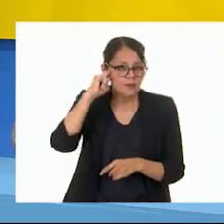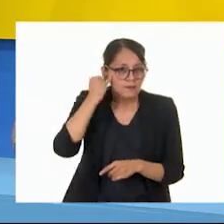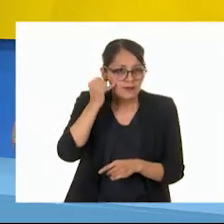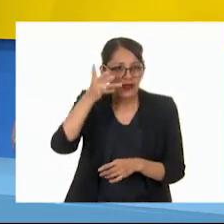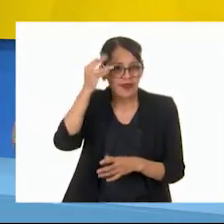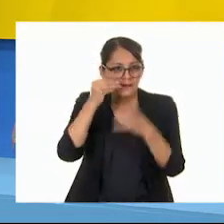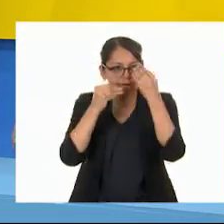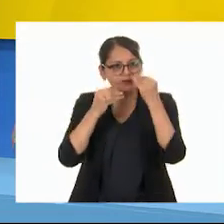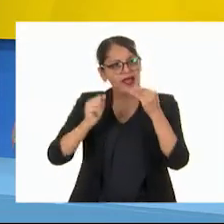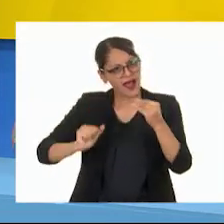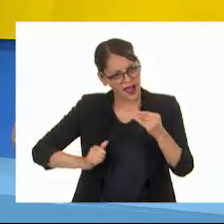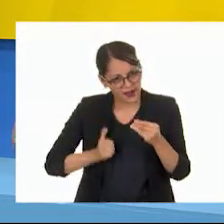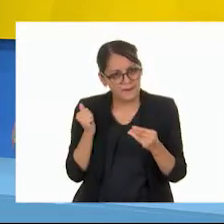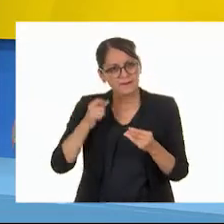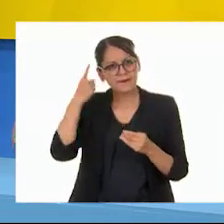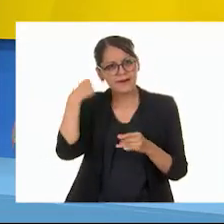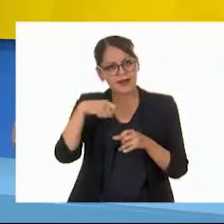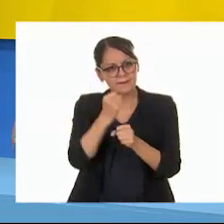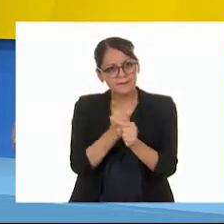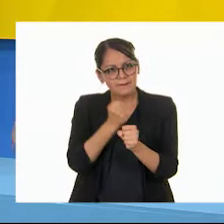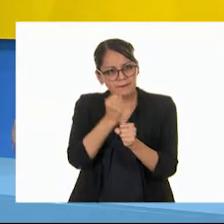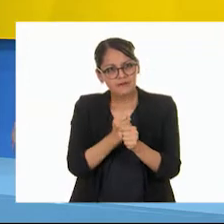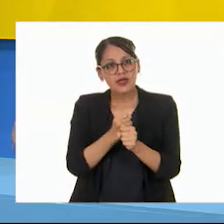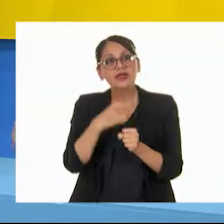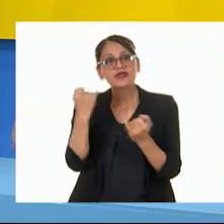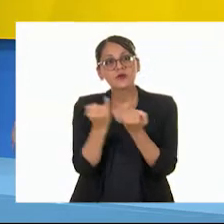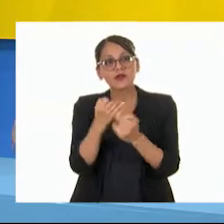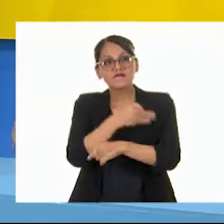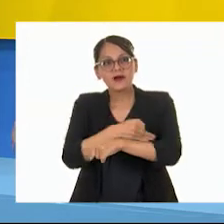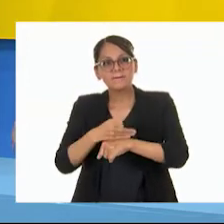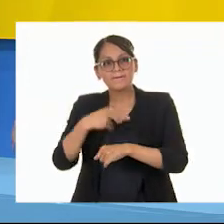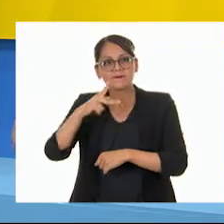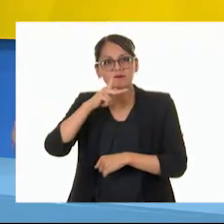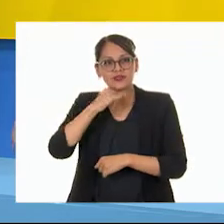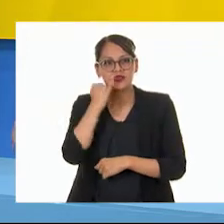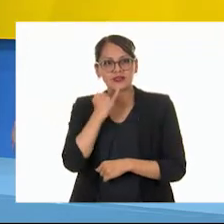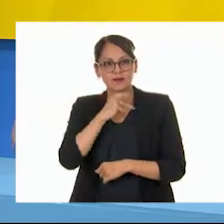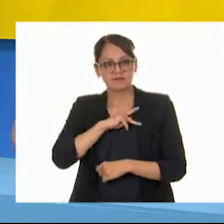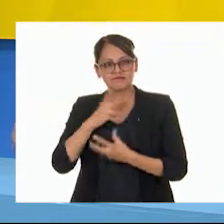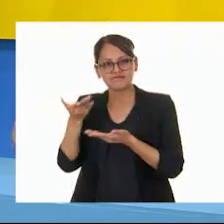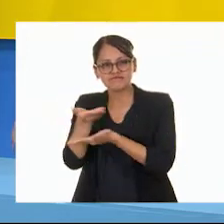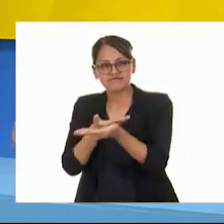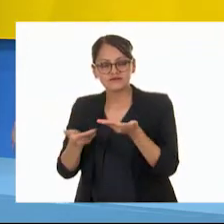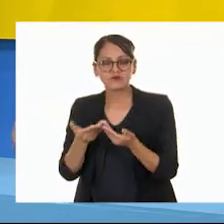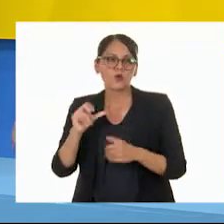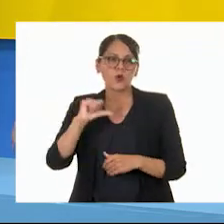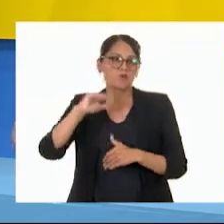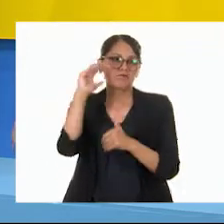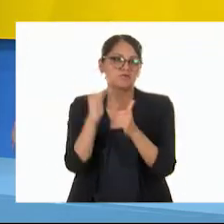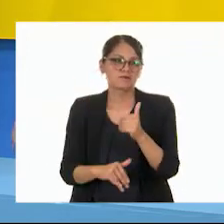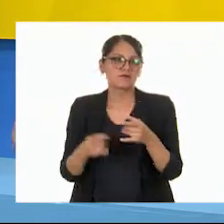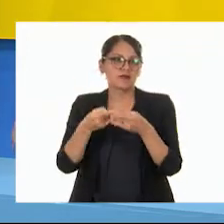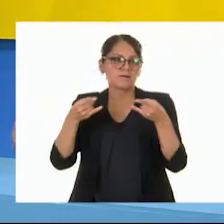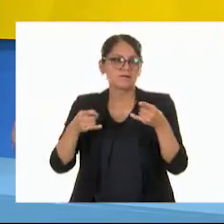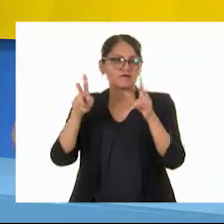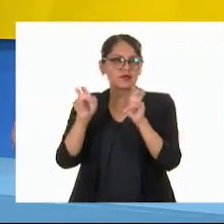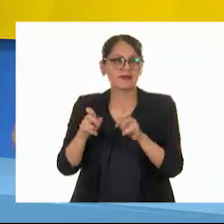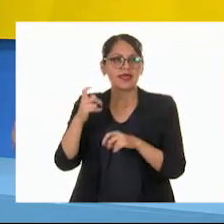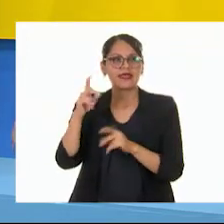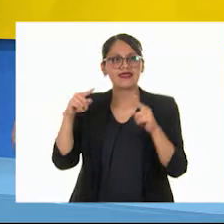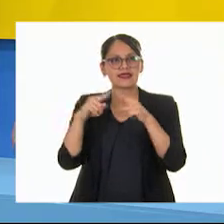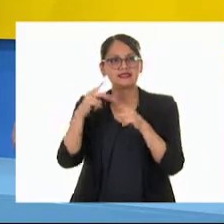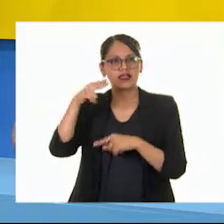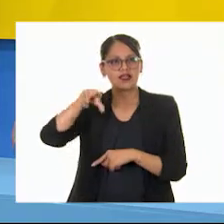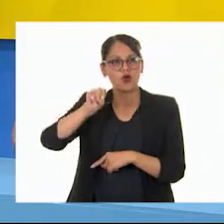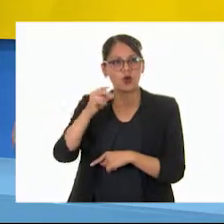también este momento para practicarla y platica con tu familia en tu lengua materna. Por hoy hemos terminado con La Iglesia Novohispana